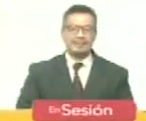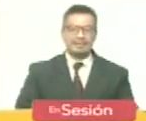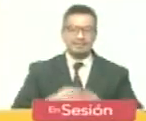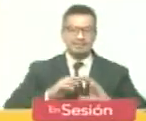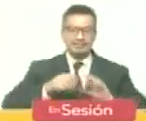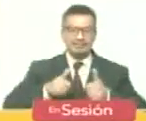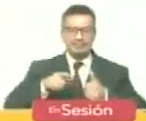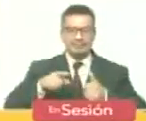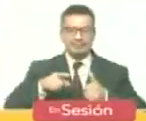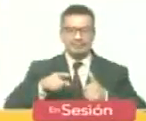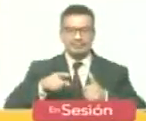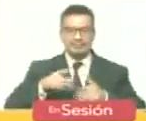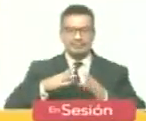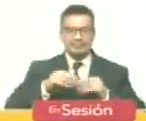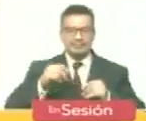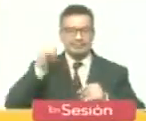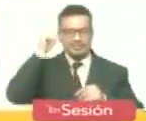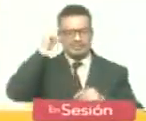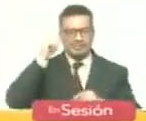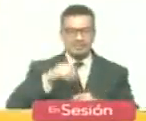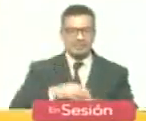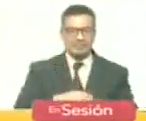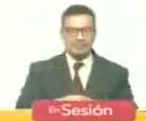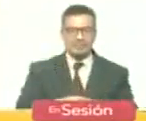me dedico casi todos los libros fundamentales